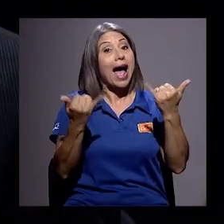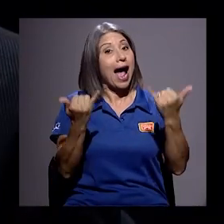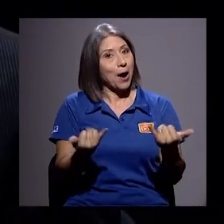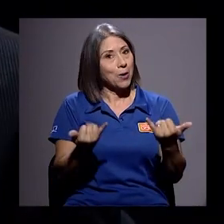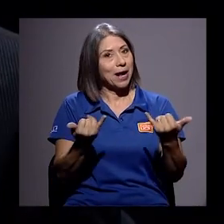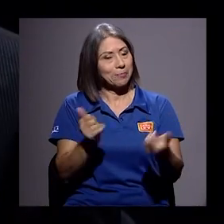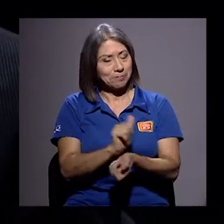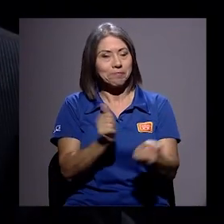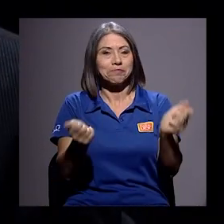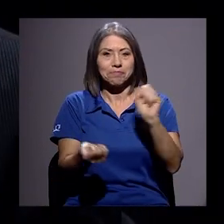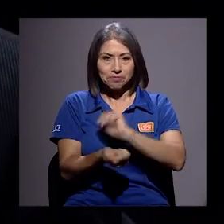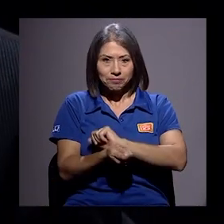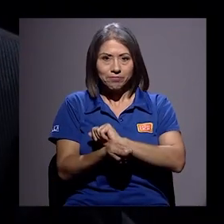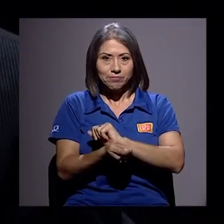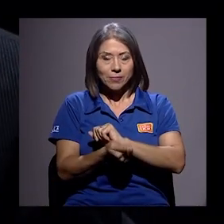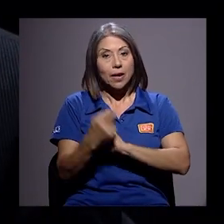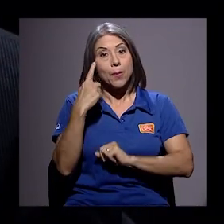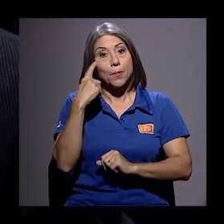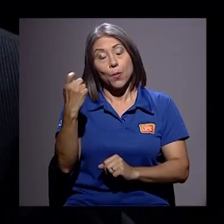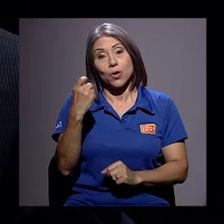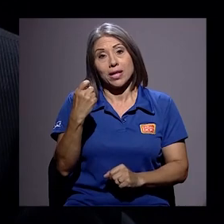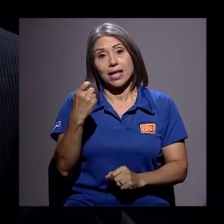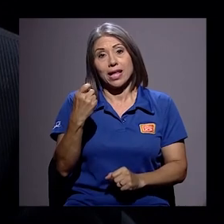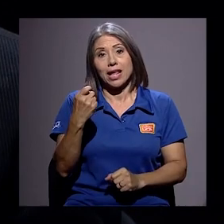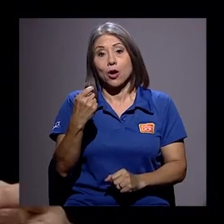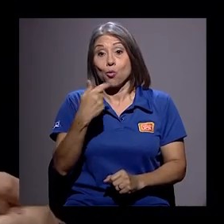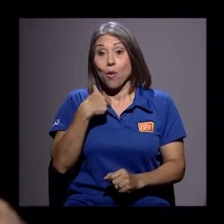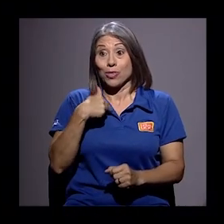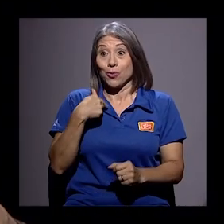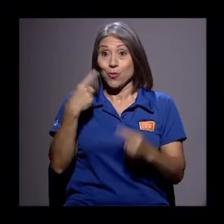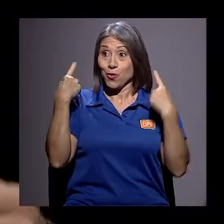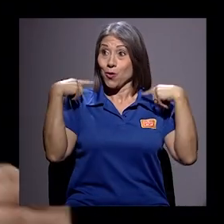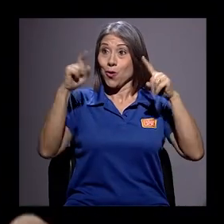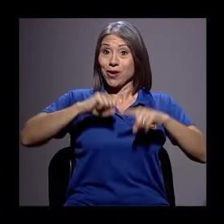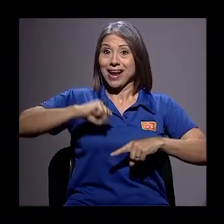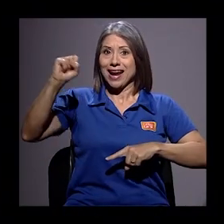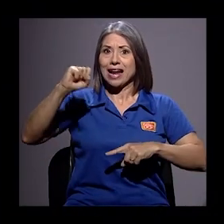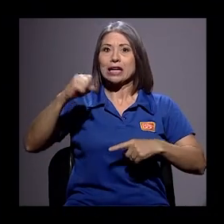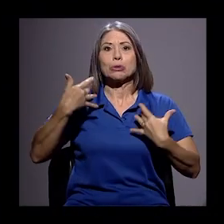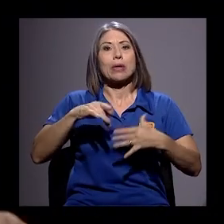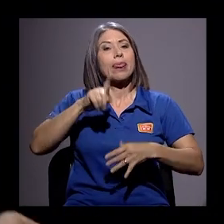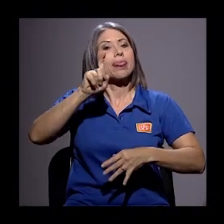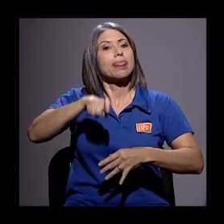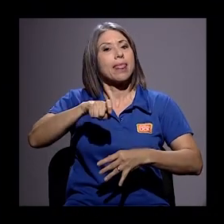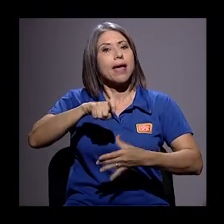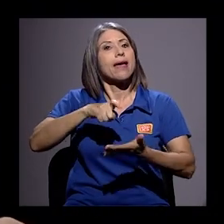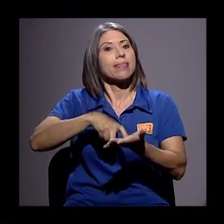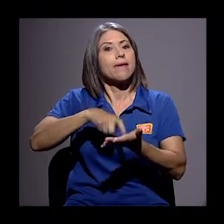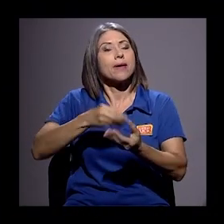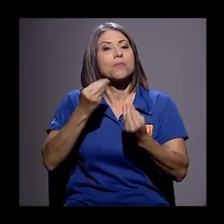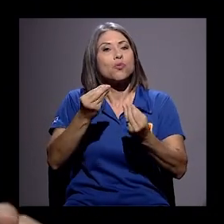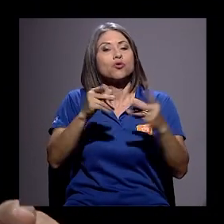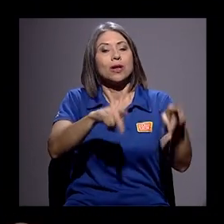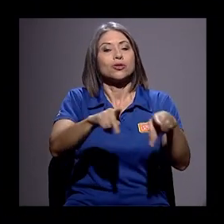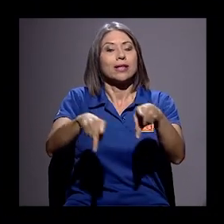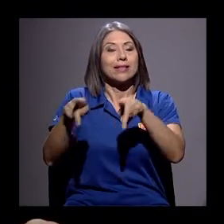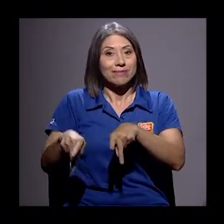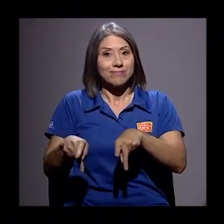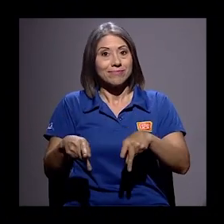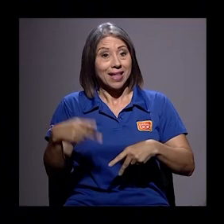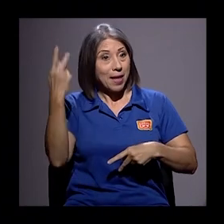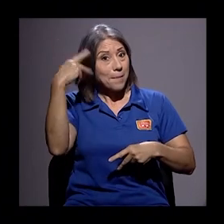cuando uno llega que le debe mucho a la ciudadanía en materia de política pública cómo piensa usted acercarse